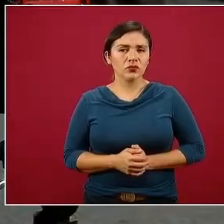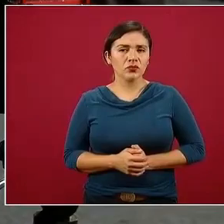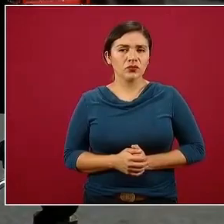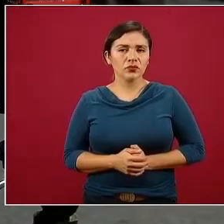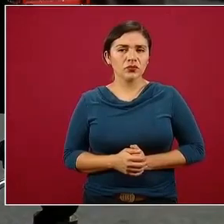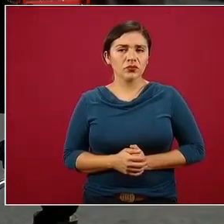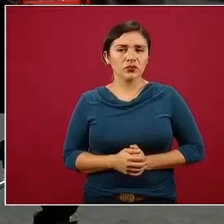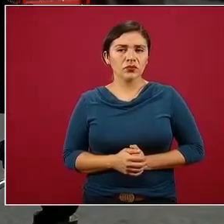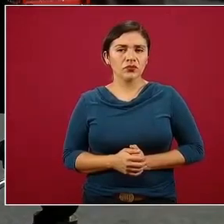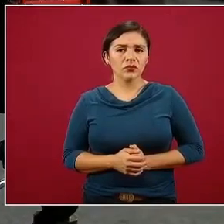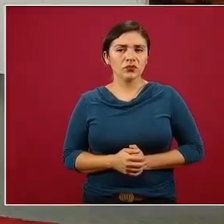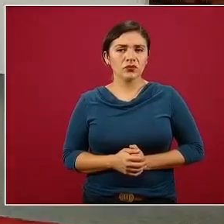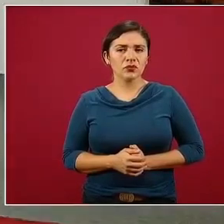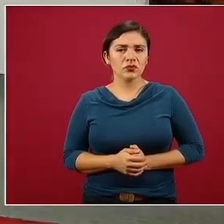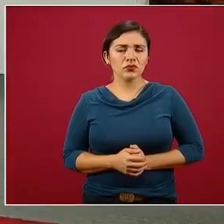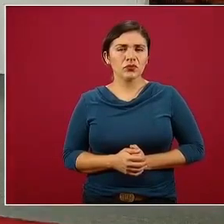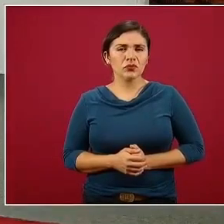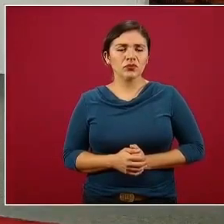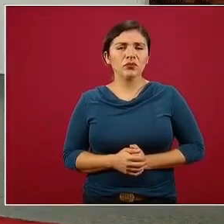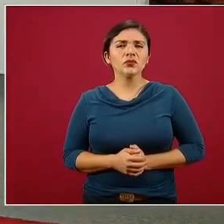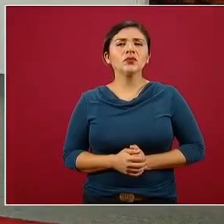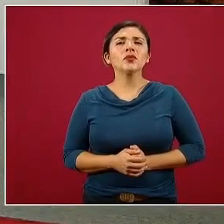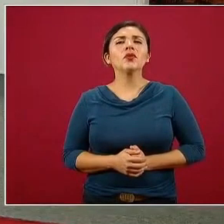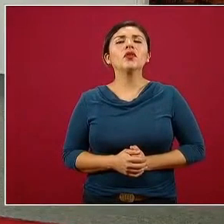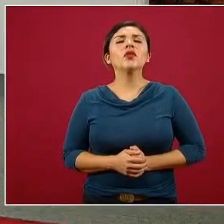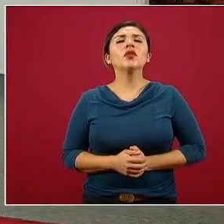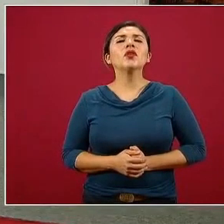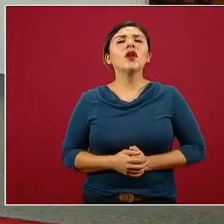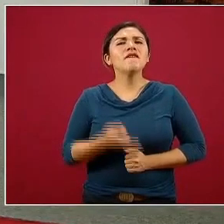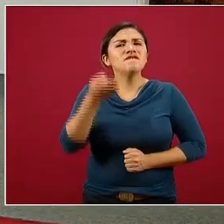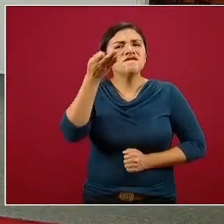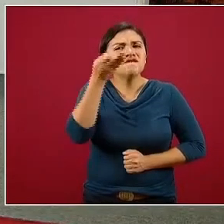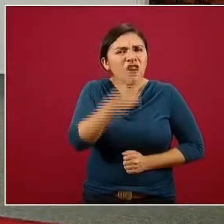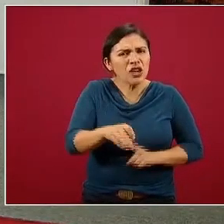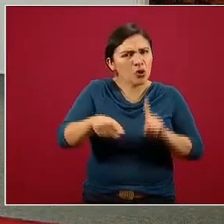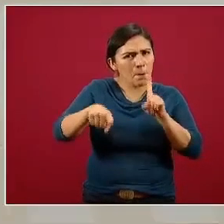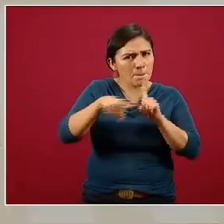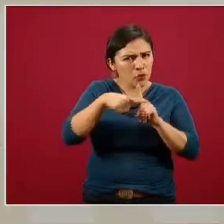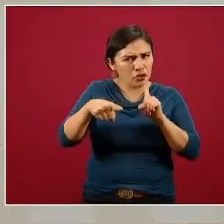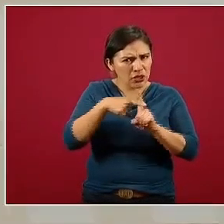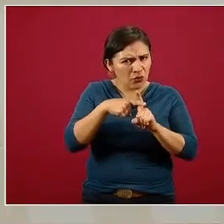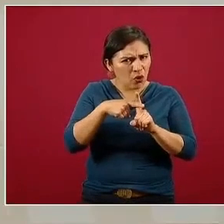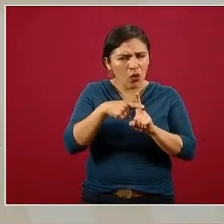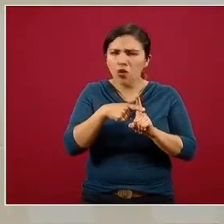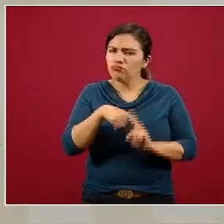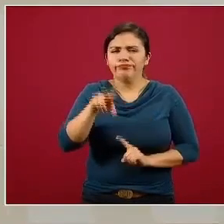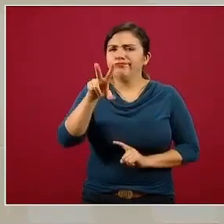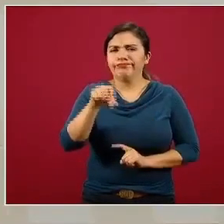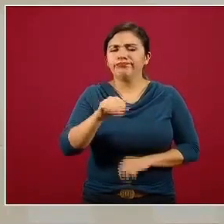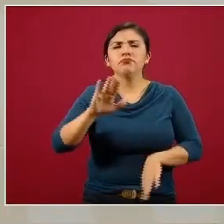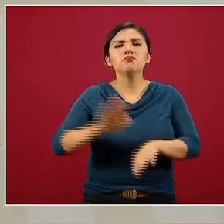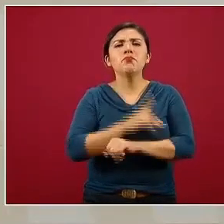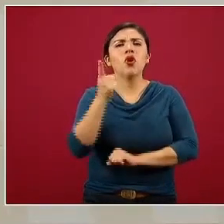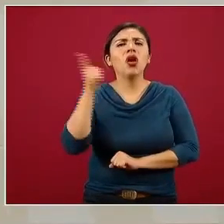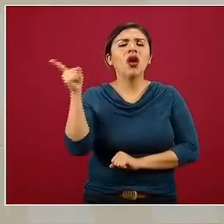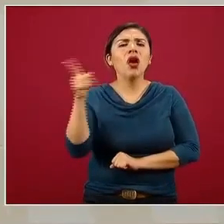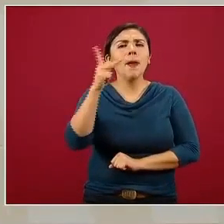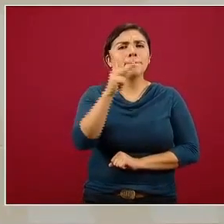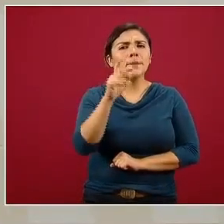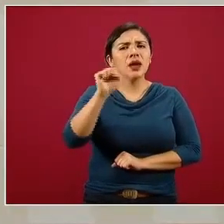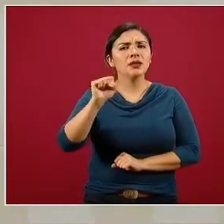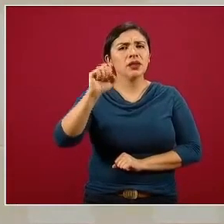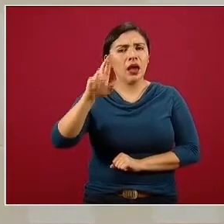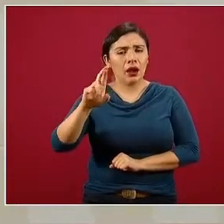pasar? Falsos positivos no, porque la PCR tiene una especificidad